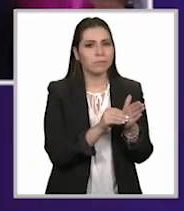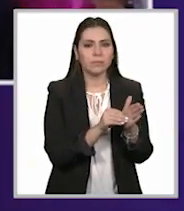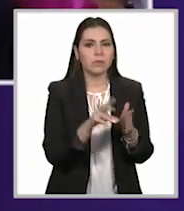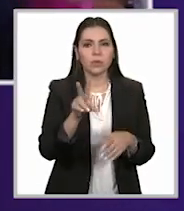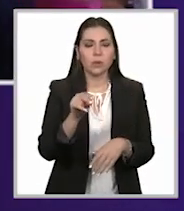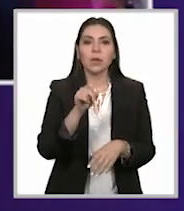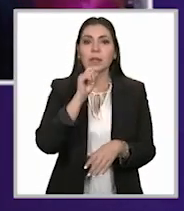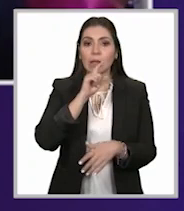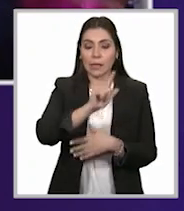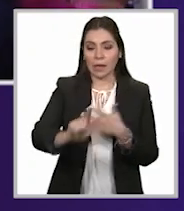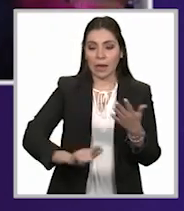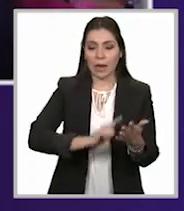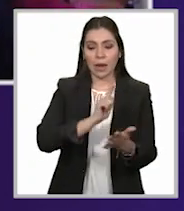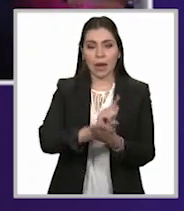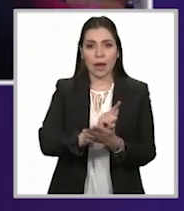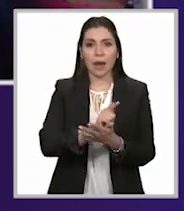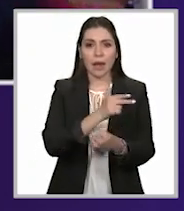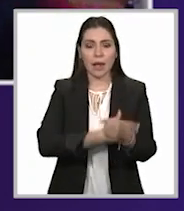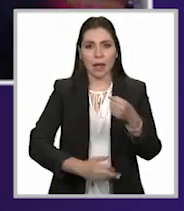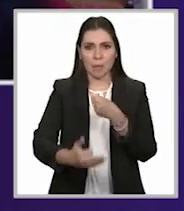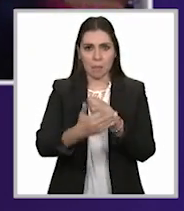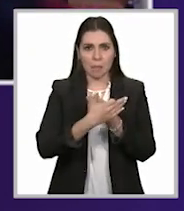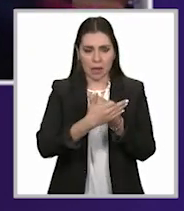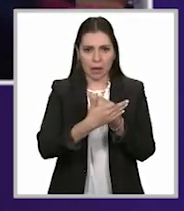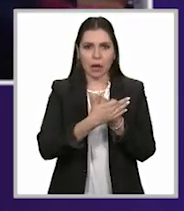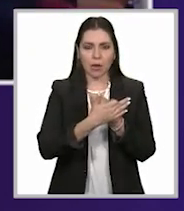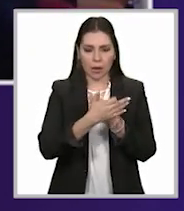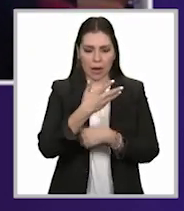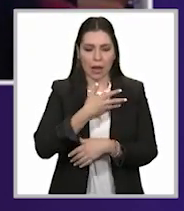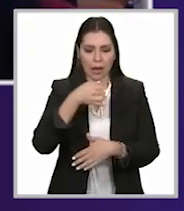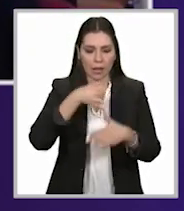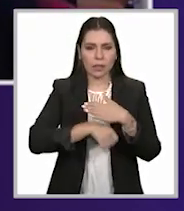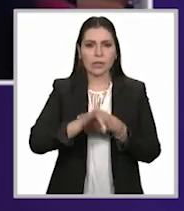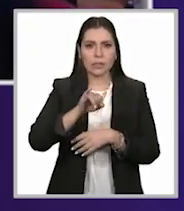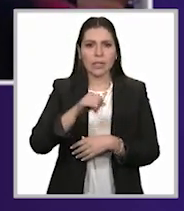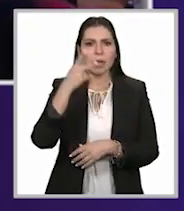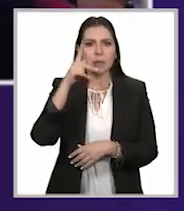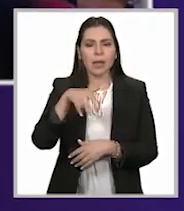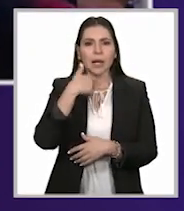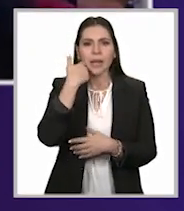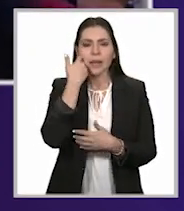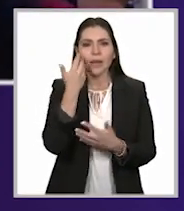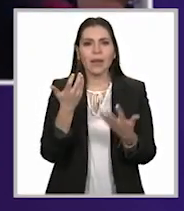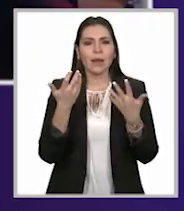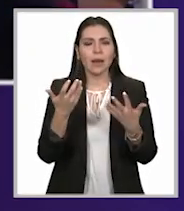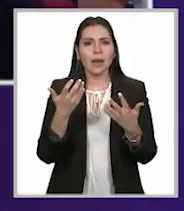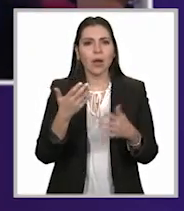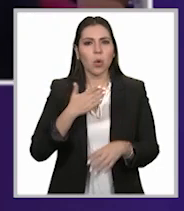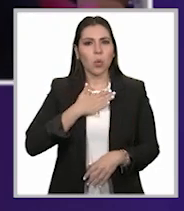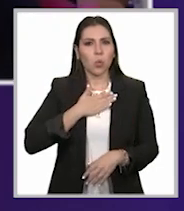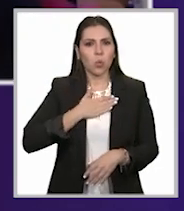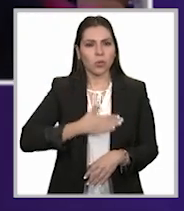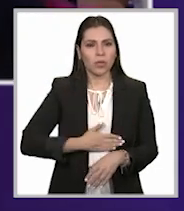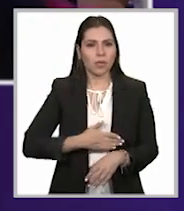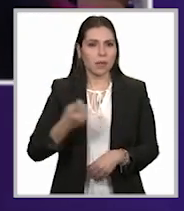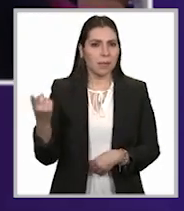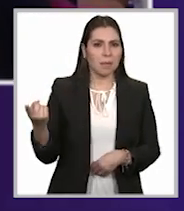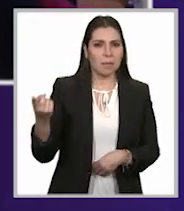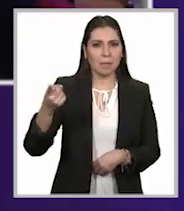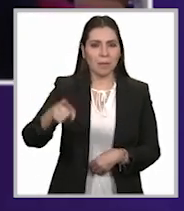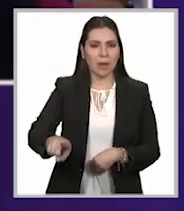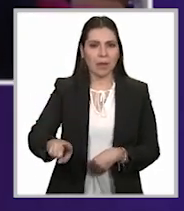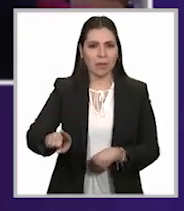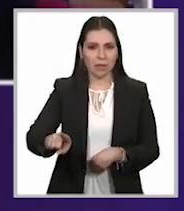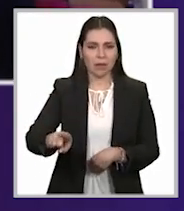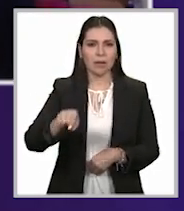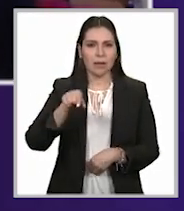Aislado, uno más en nuestra ley de amparo, sino más bien lo que pretende es que esta justicia de arriba o esta justicia